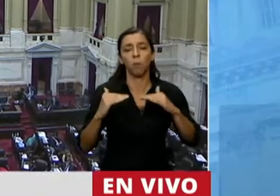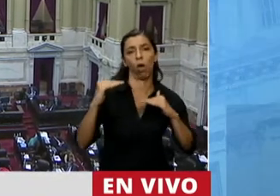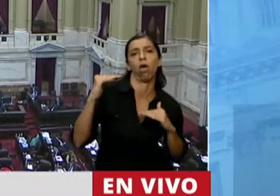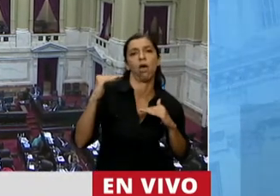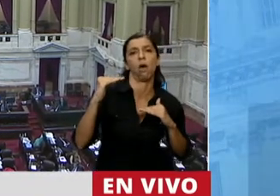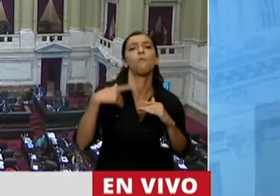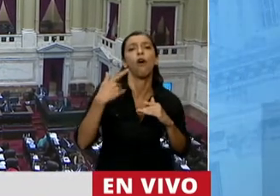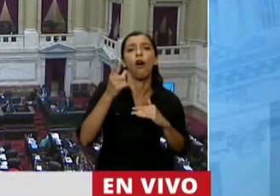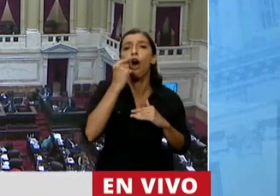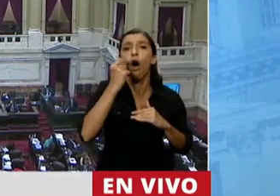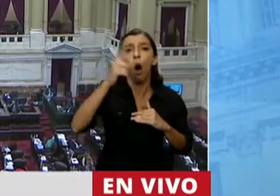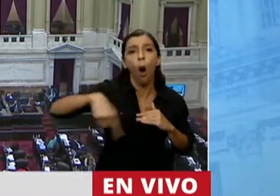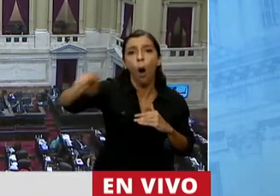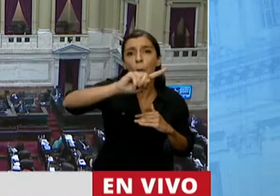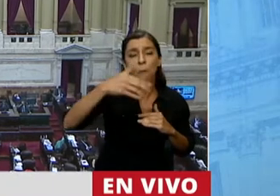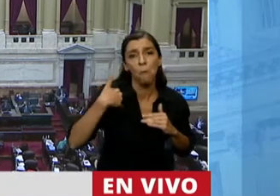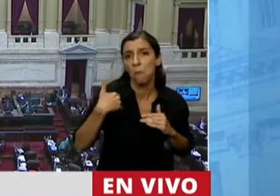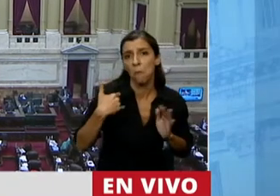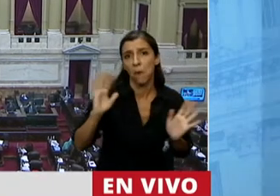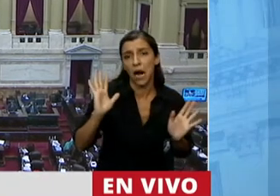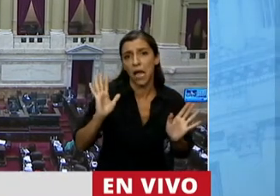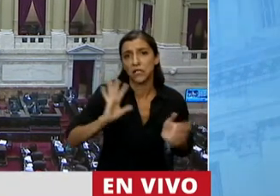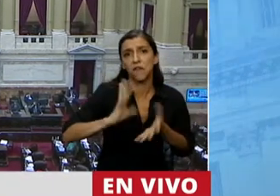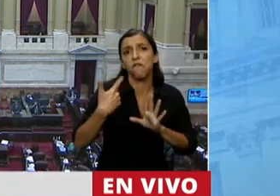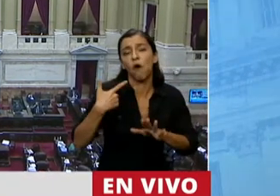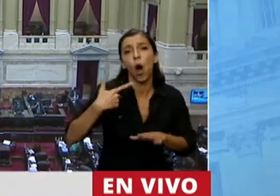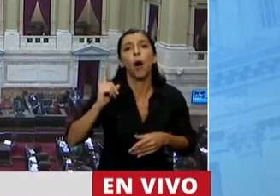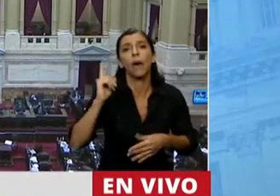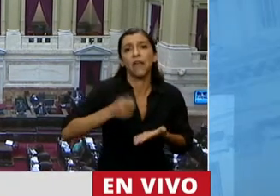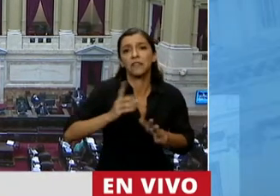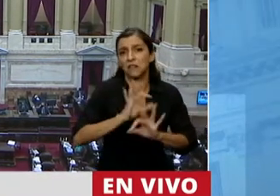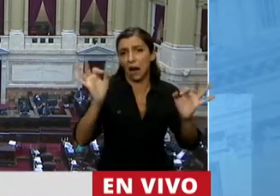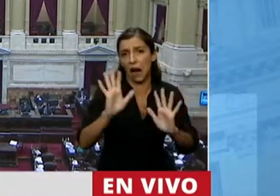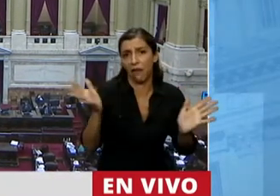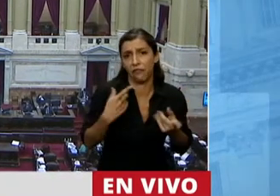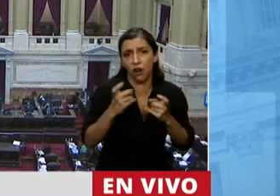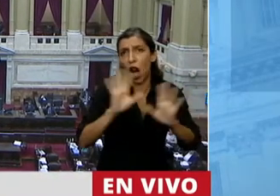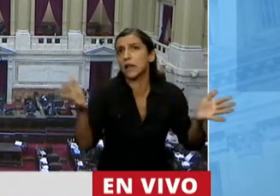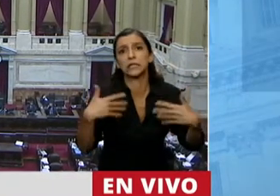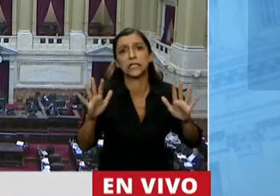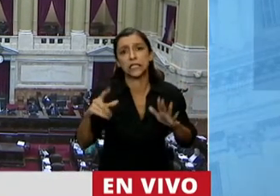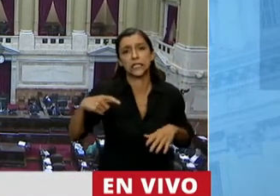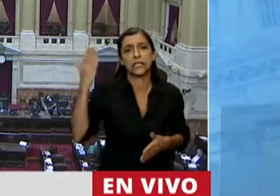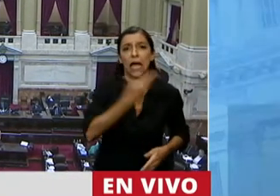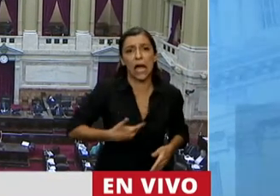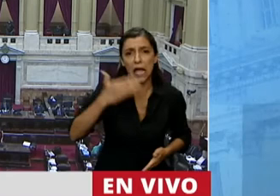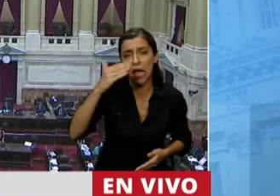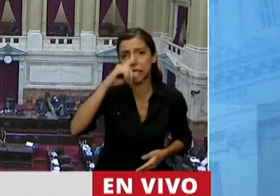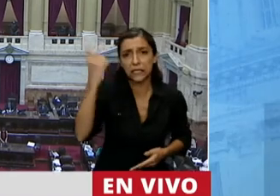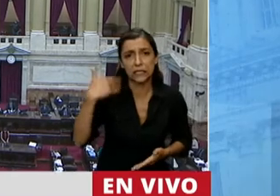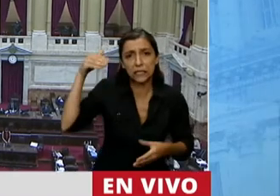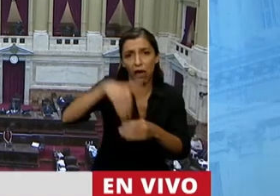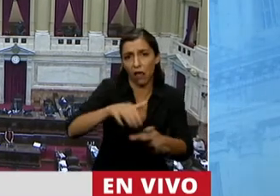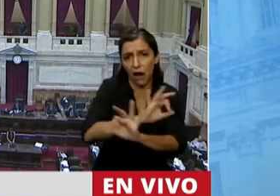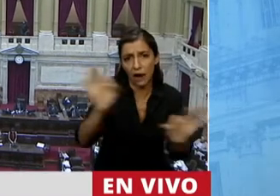de limitación en sus capacidades reproductivas. Ni el Estado ni la sociedad le dicen qué tienen que hacer con sus planes